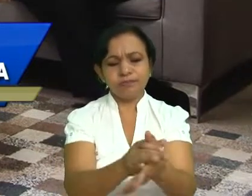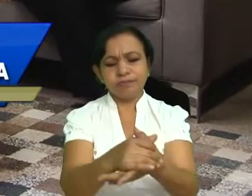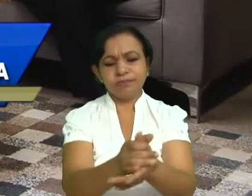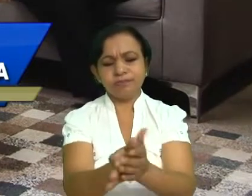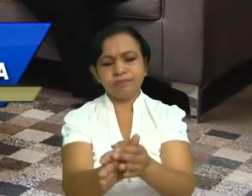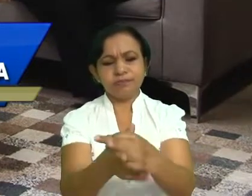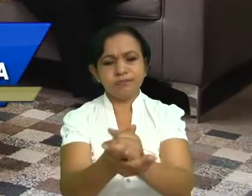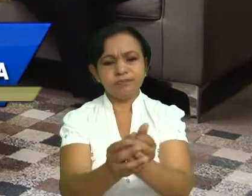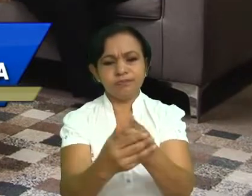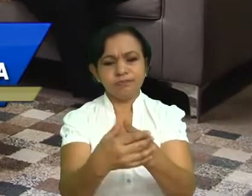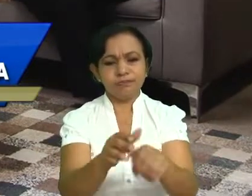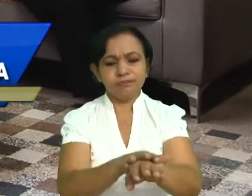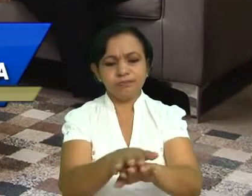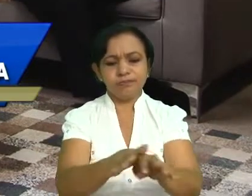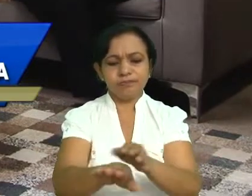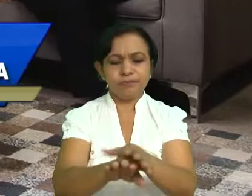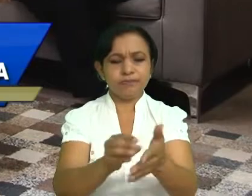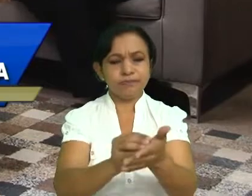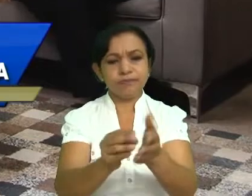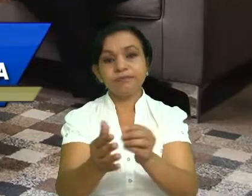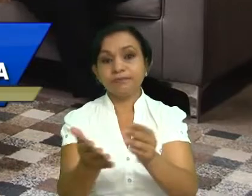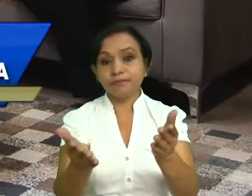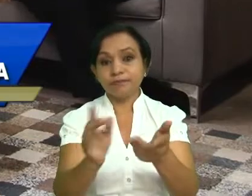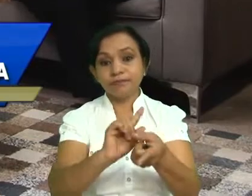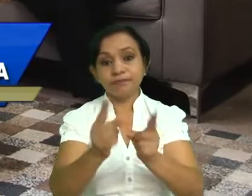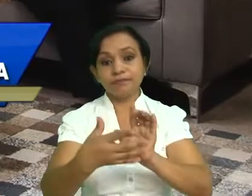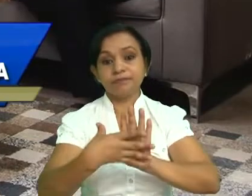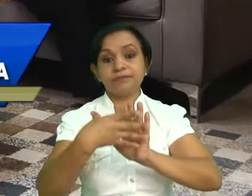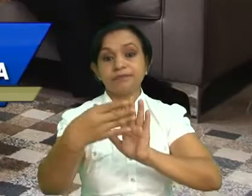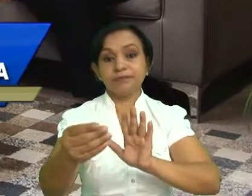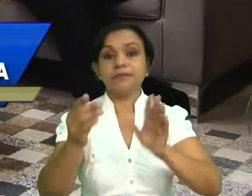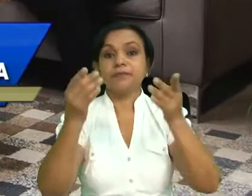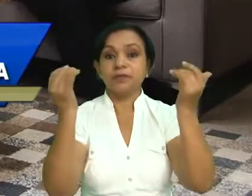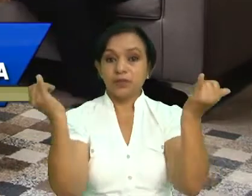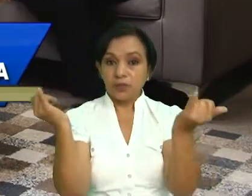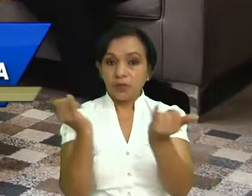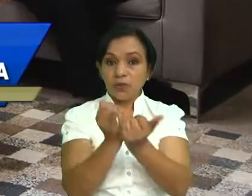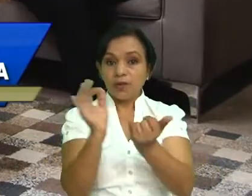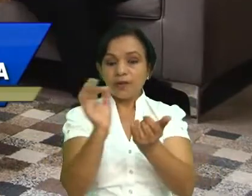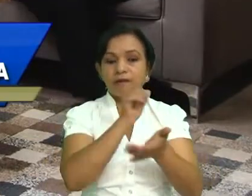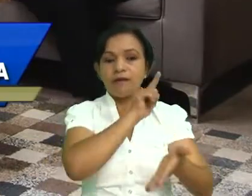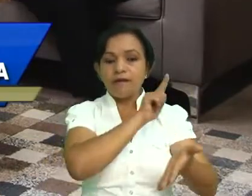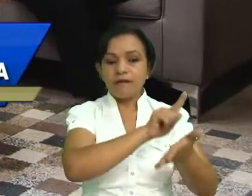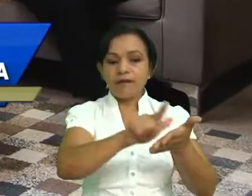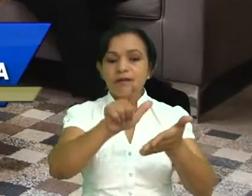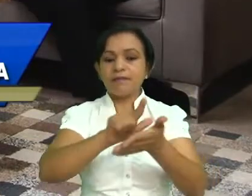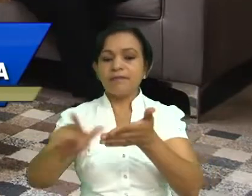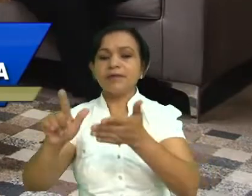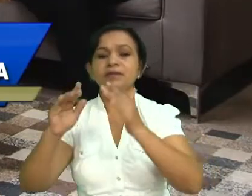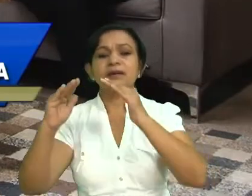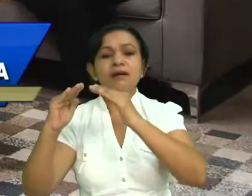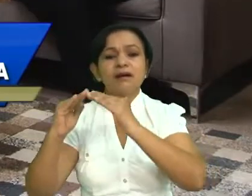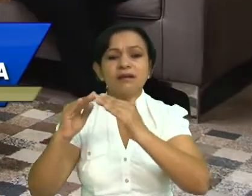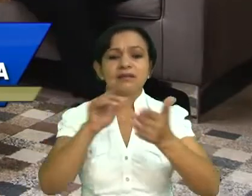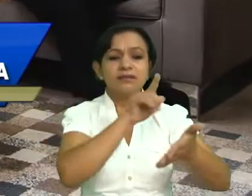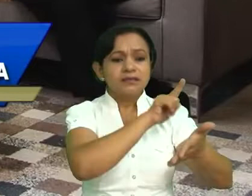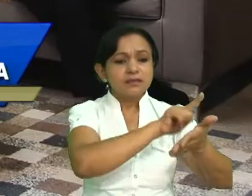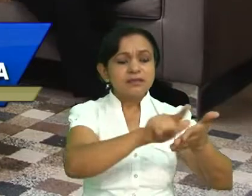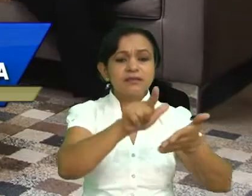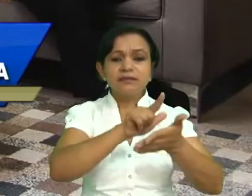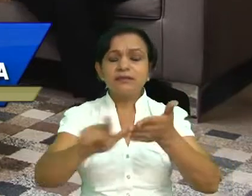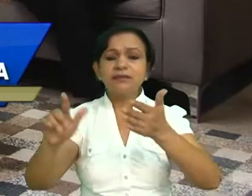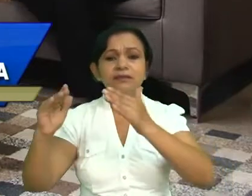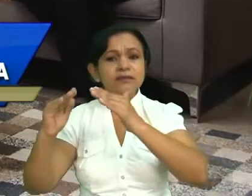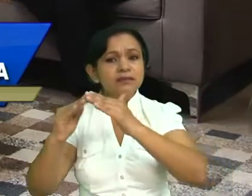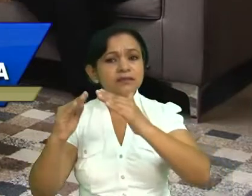fundamental para que no haya una transmisión. También tenemos que hacer los procesos de limpieza de nuestra casa. La limpieza debe de